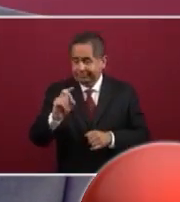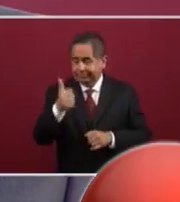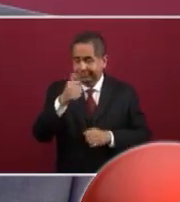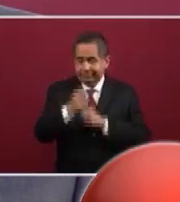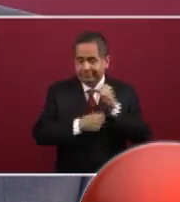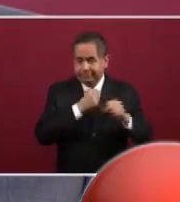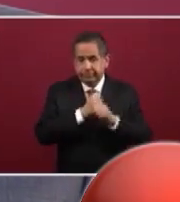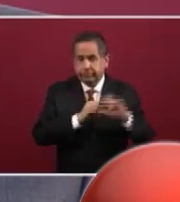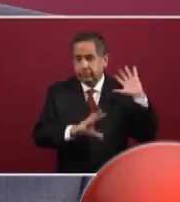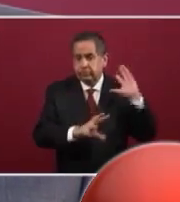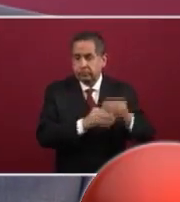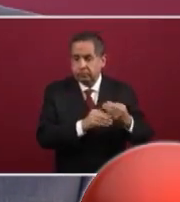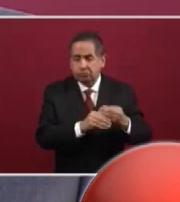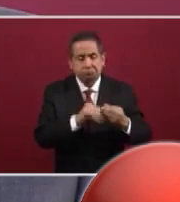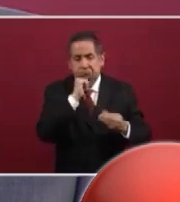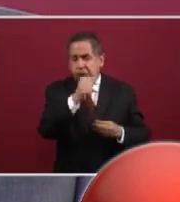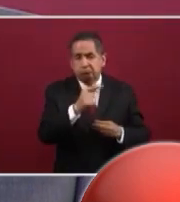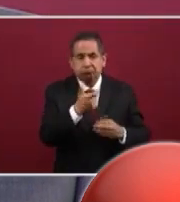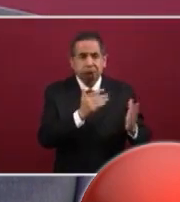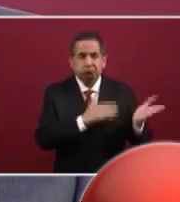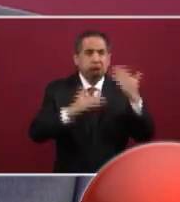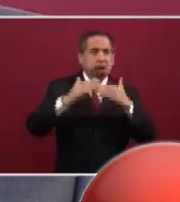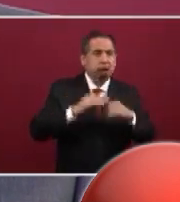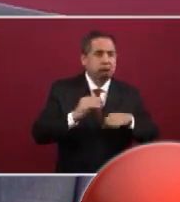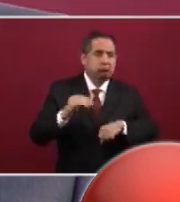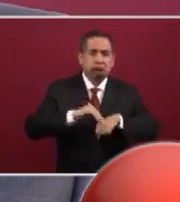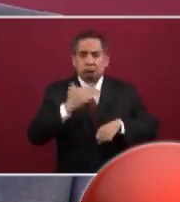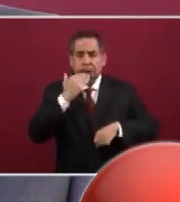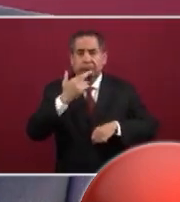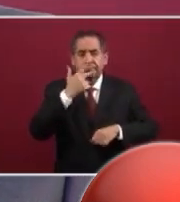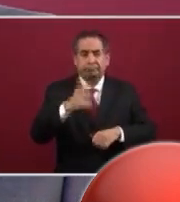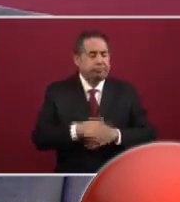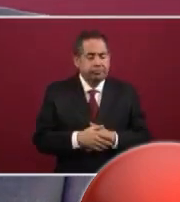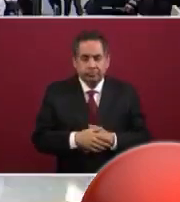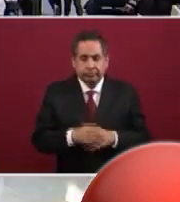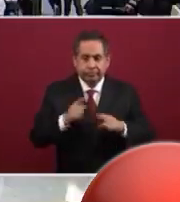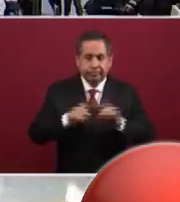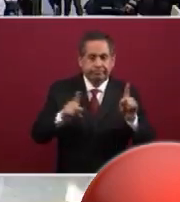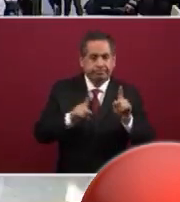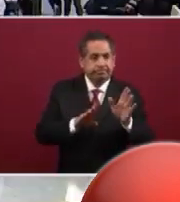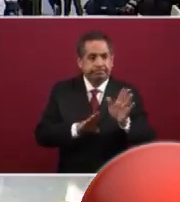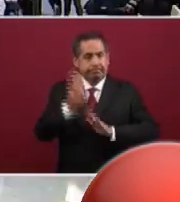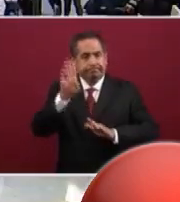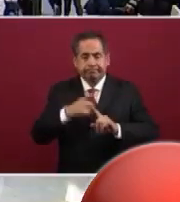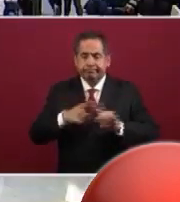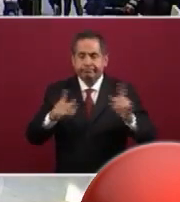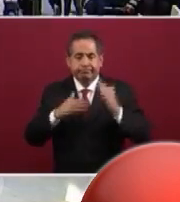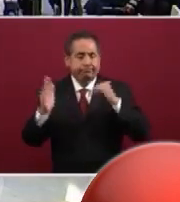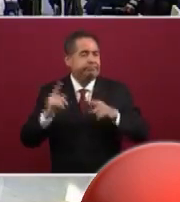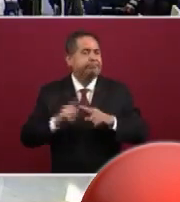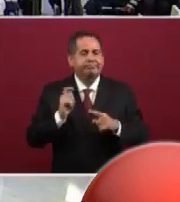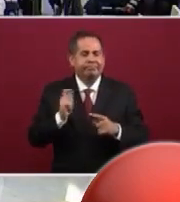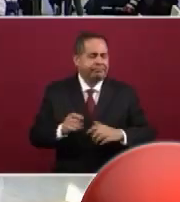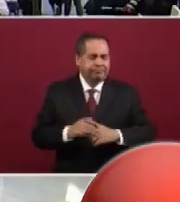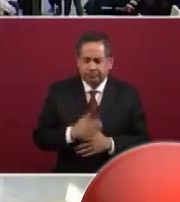años no ha habido crecimiento económico, que no es desarrollo, En 36